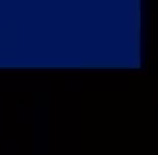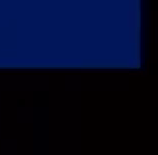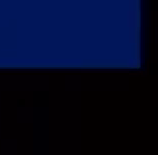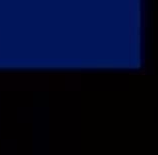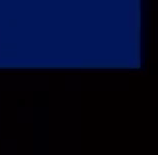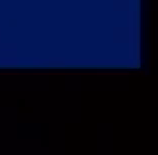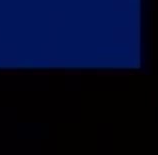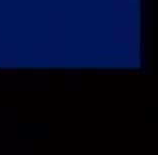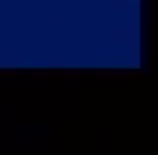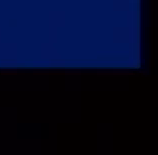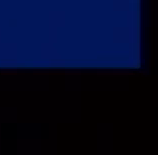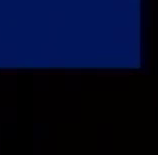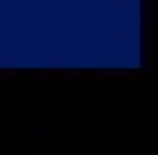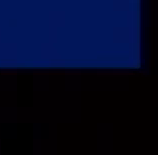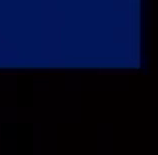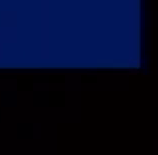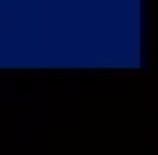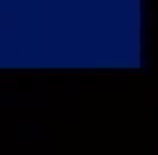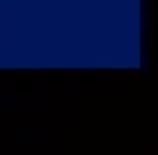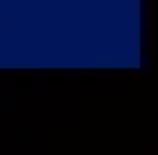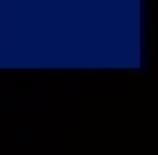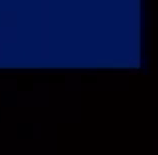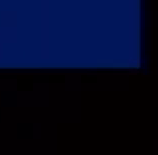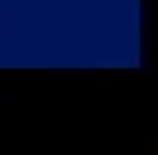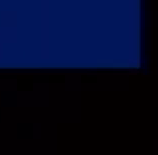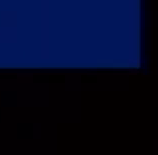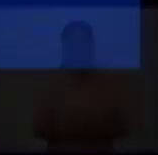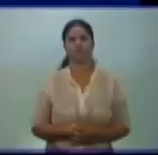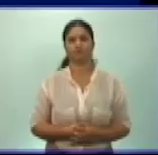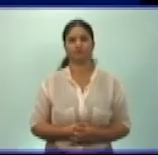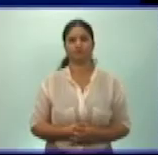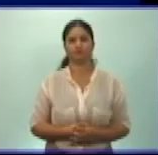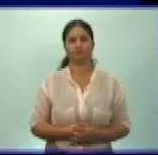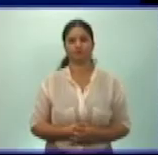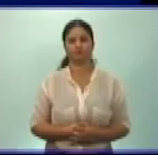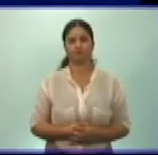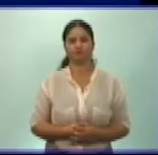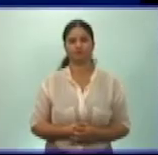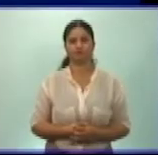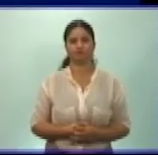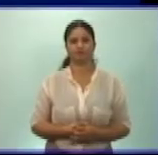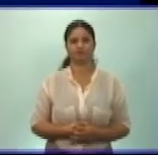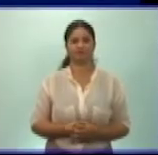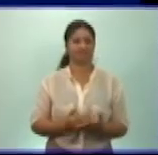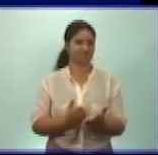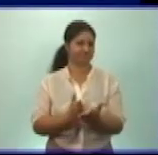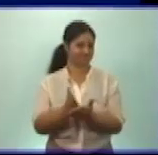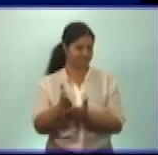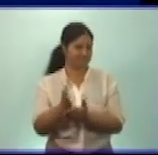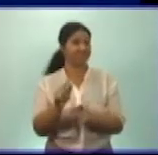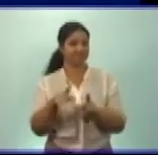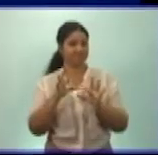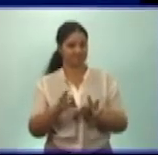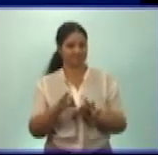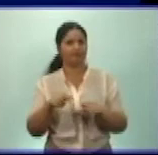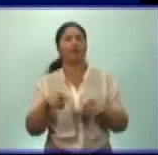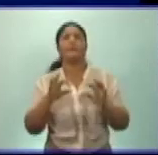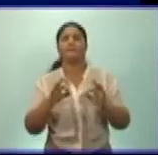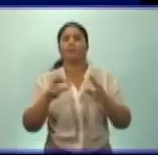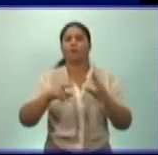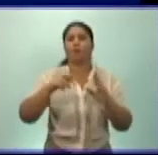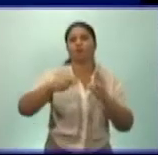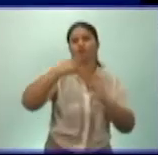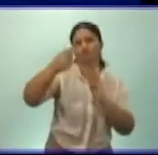Seguidamente veamos que En sus obras de farsas